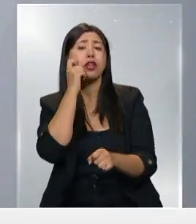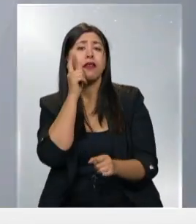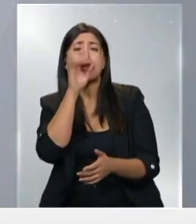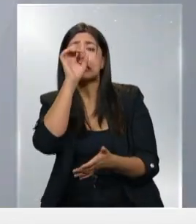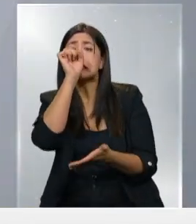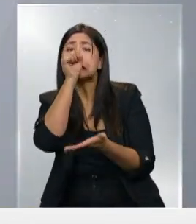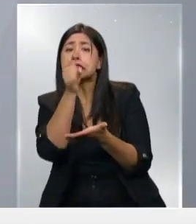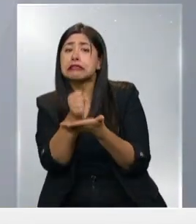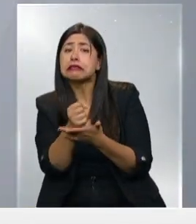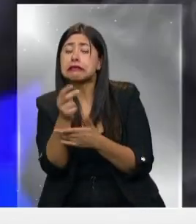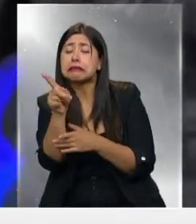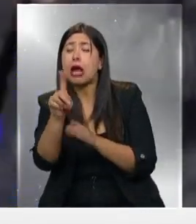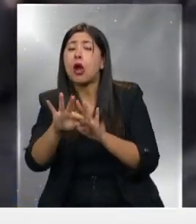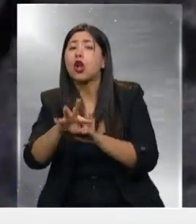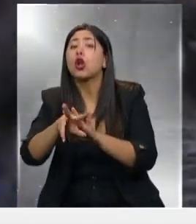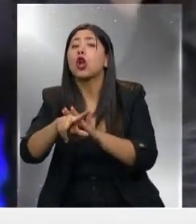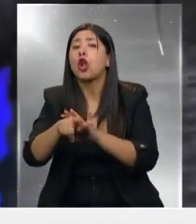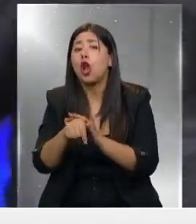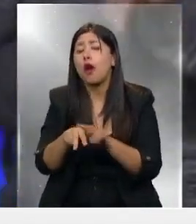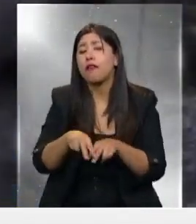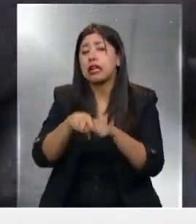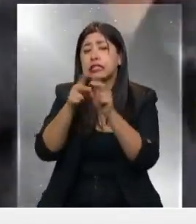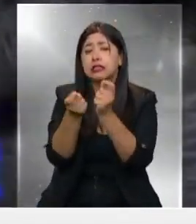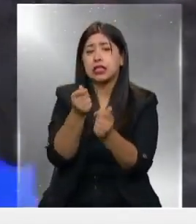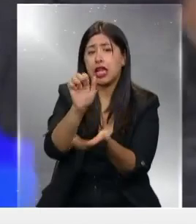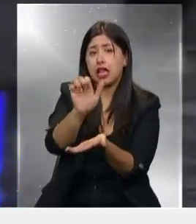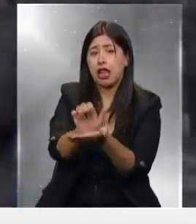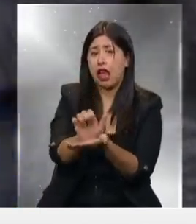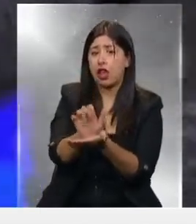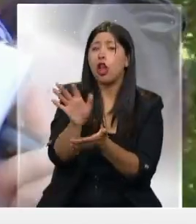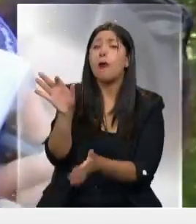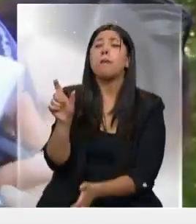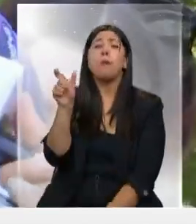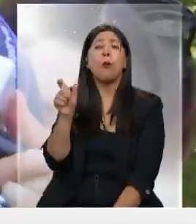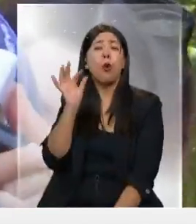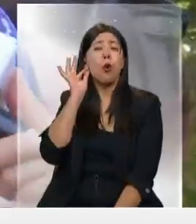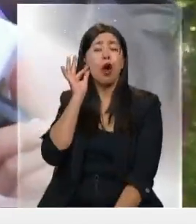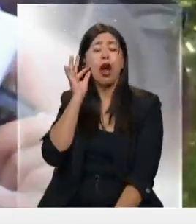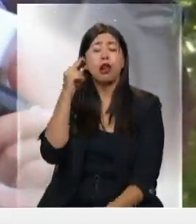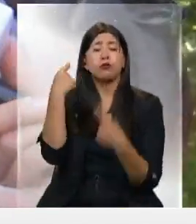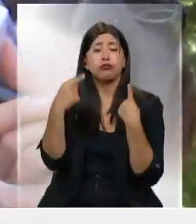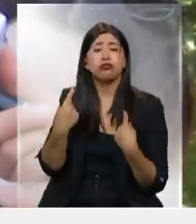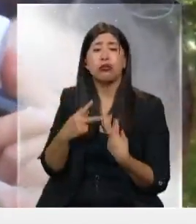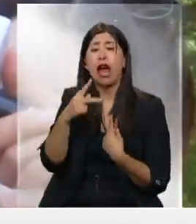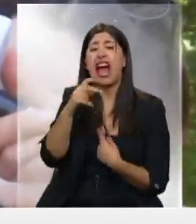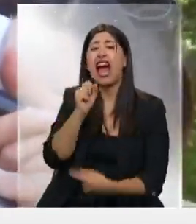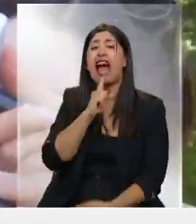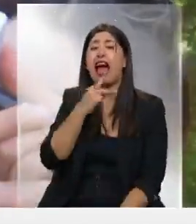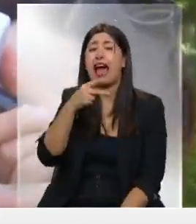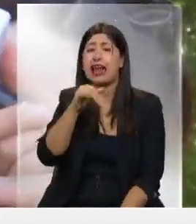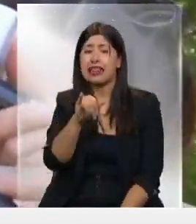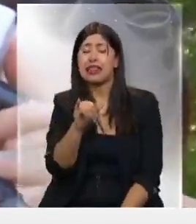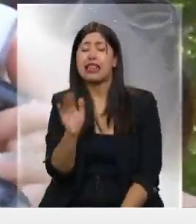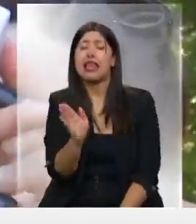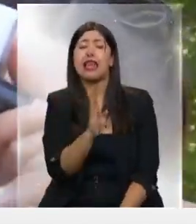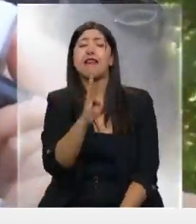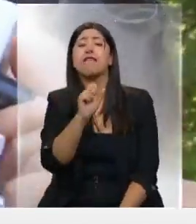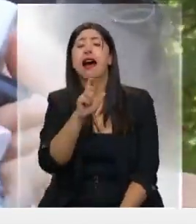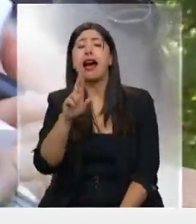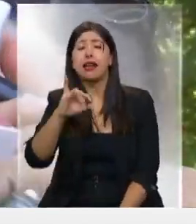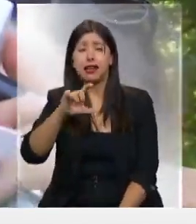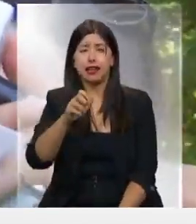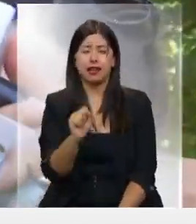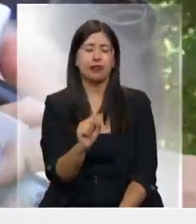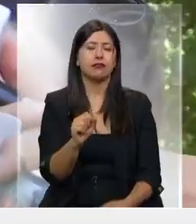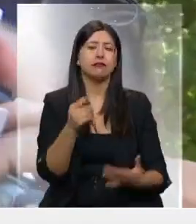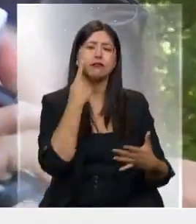al fisco por las que se investiga a Katy Barriga. Nos tocó hoy día venir a prestar declaración como testigo por la querella que